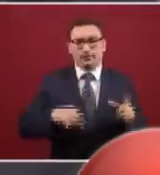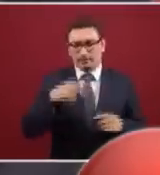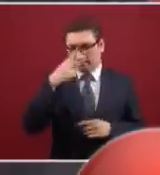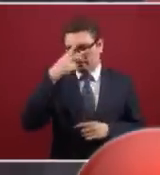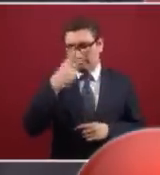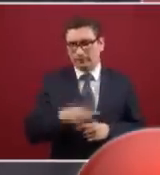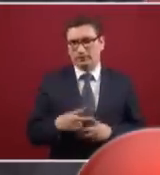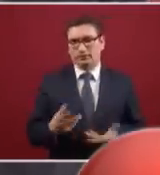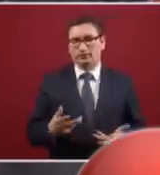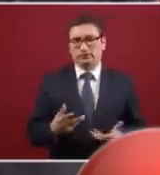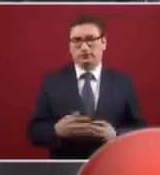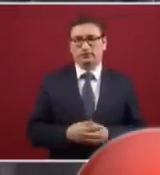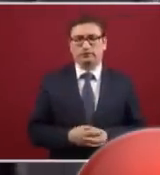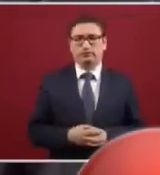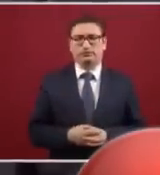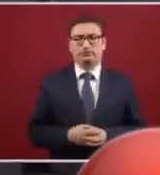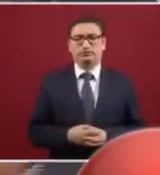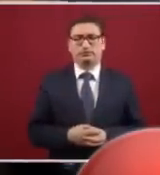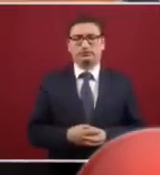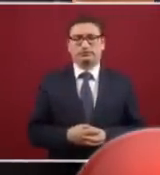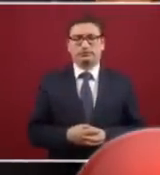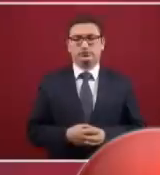que se han padecido